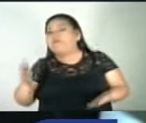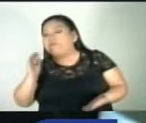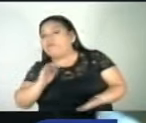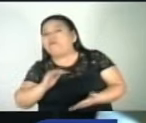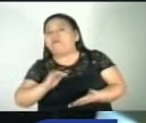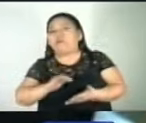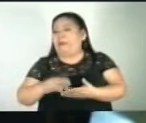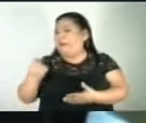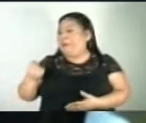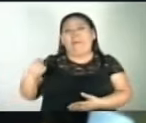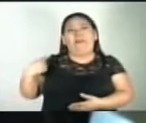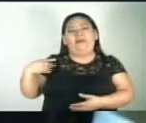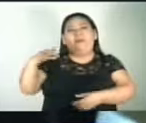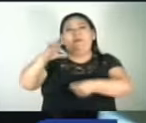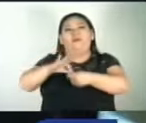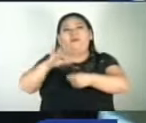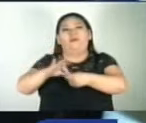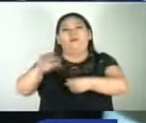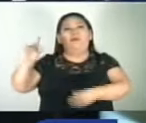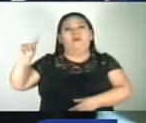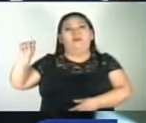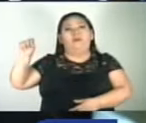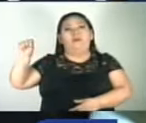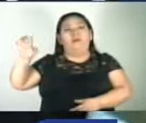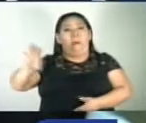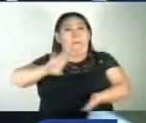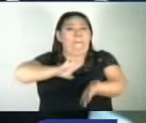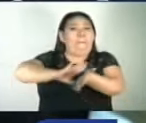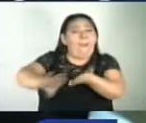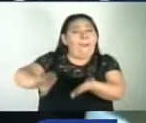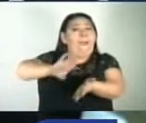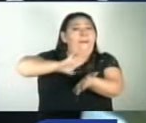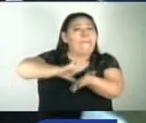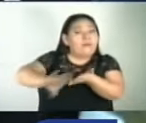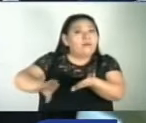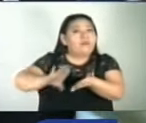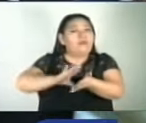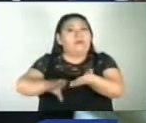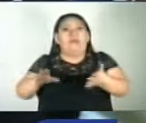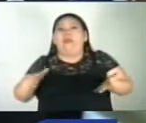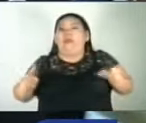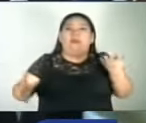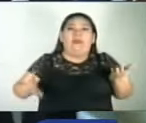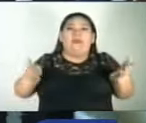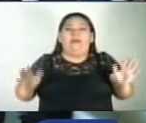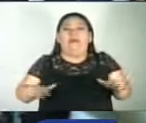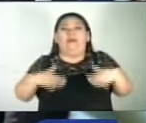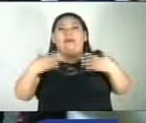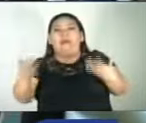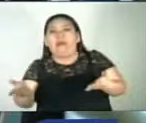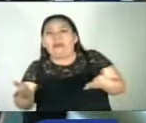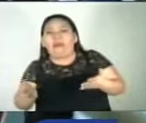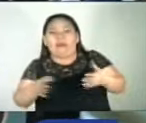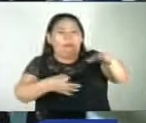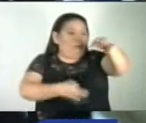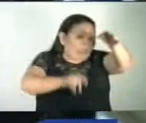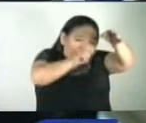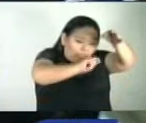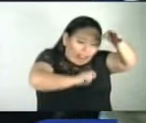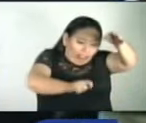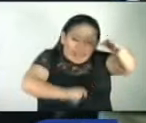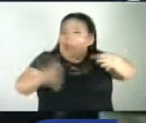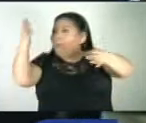en esta elección pasada, que el Tribunal Supremo Electoral gastó millones y millones y millones y resultó que comenzaron a llenar hojas a mano. O